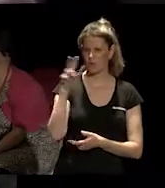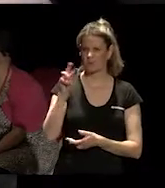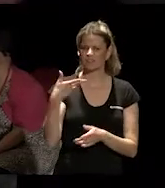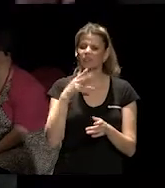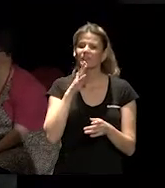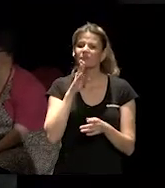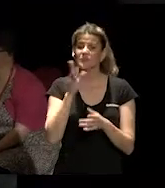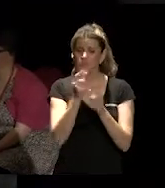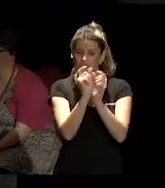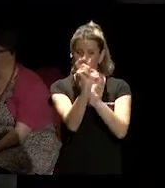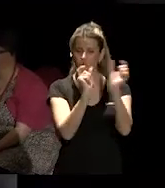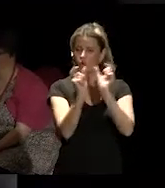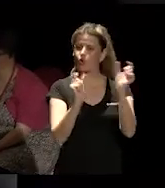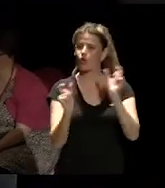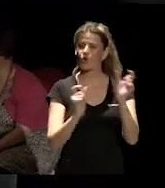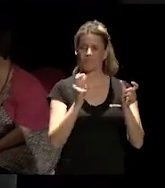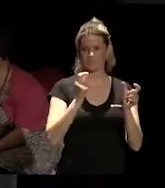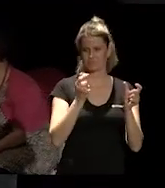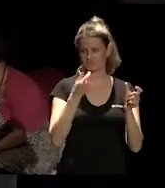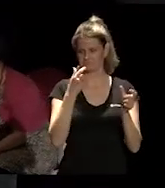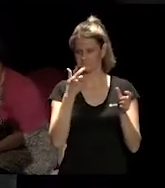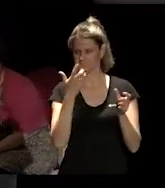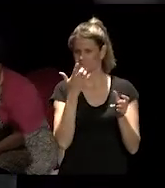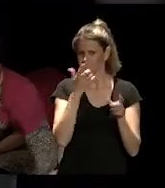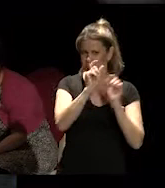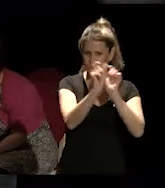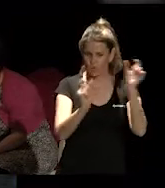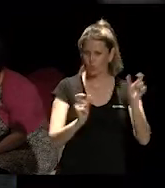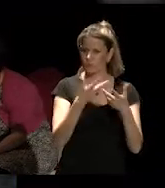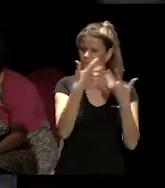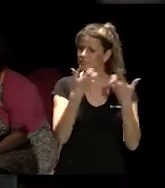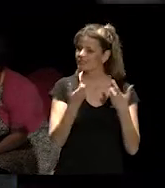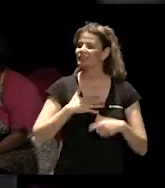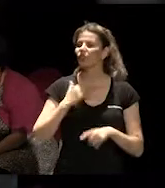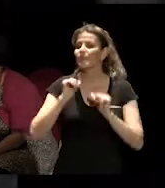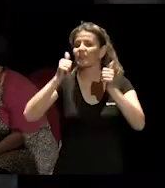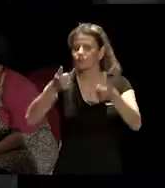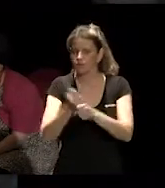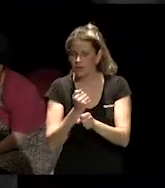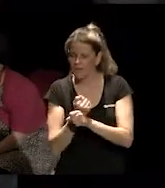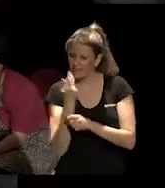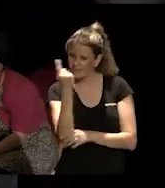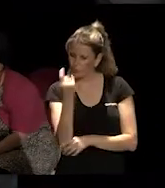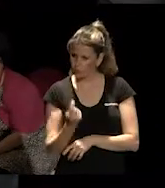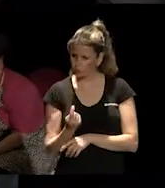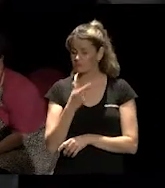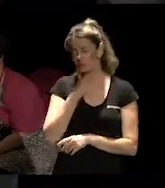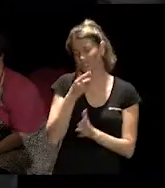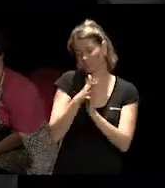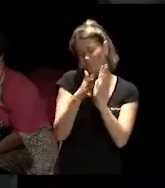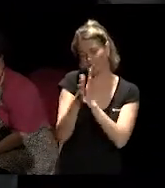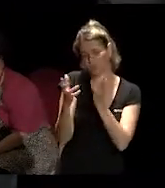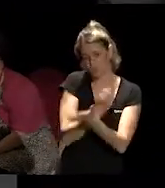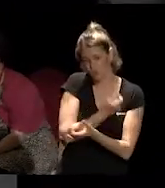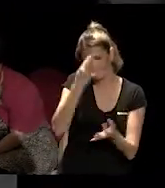su vida. Y entonces empezamos a trabajar sobre dibujos. Me gustaría explicar lo que encontramos en estos dibujos y cómo sirvió, pero